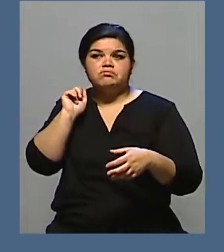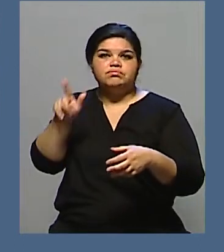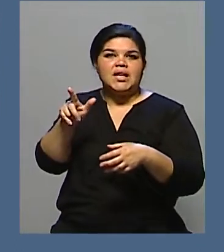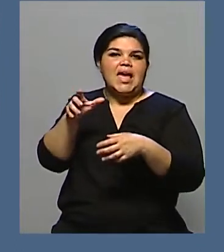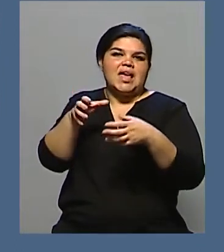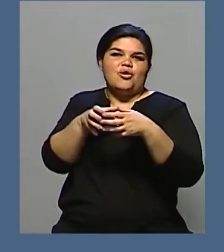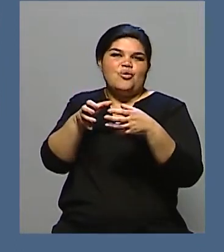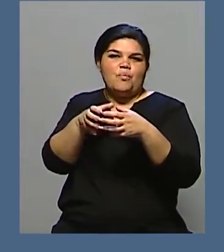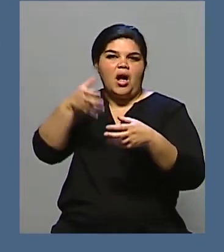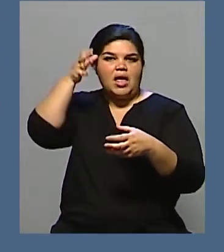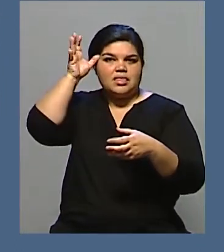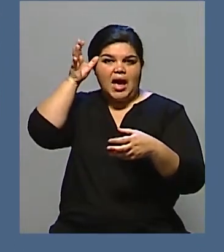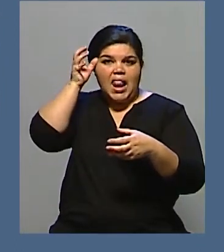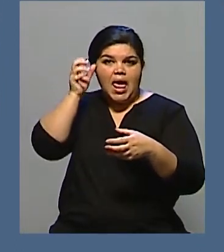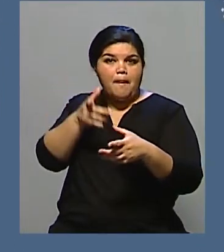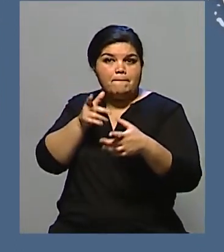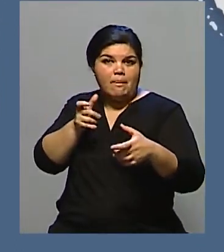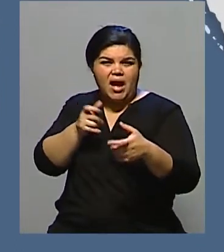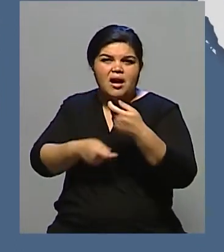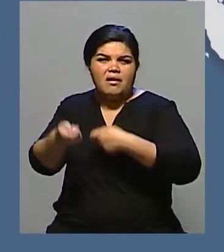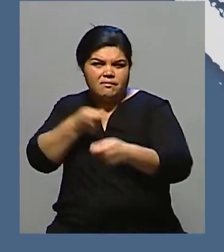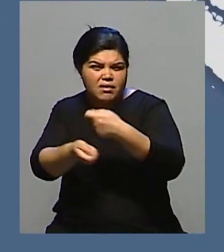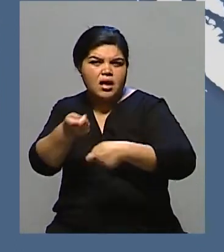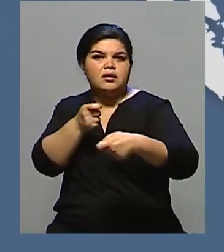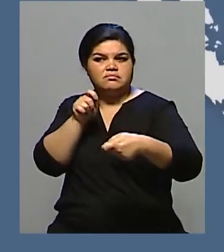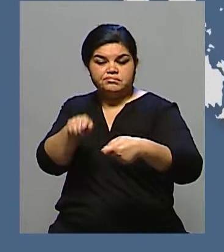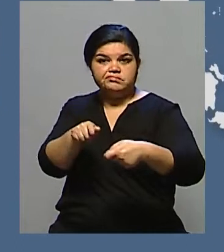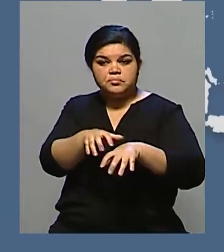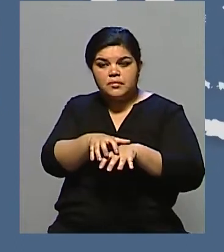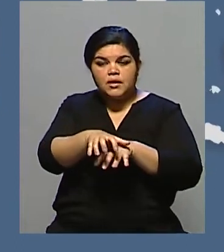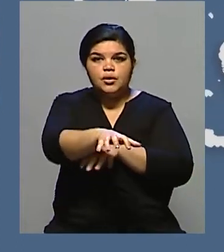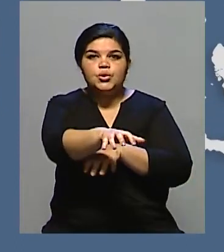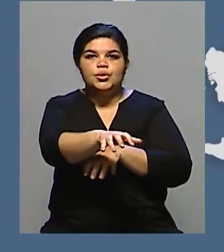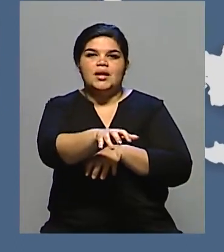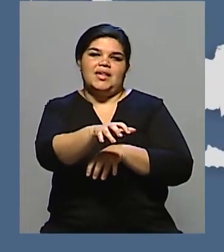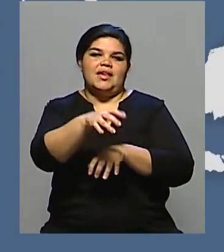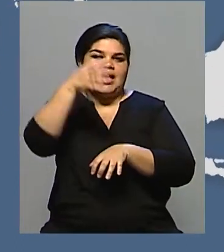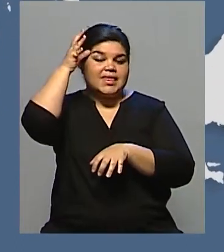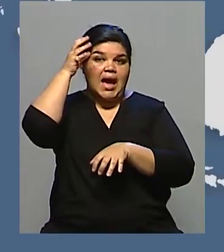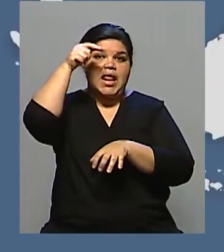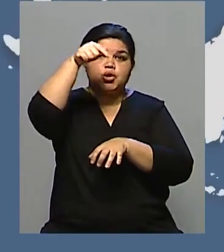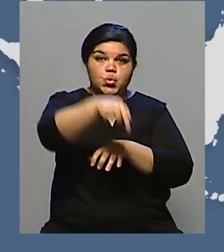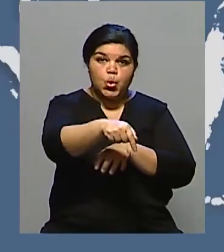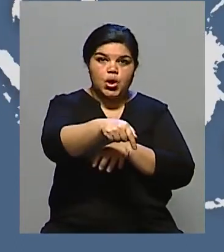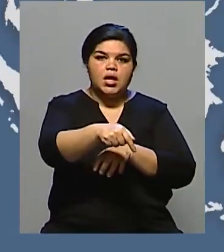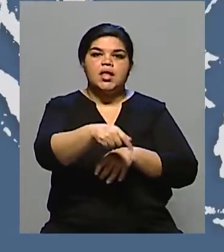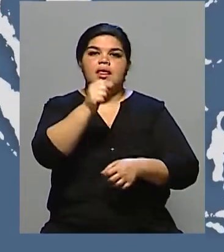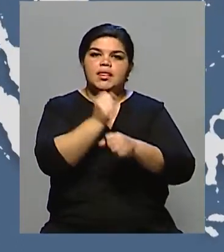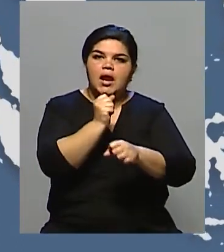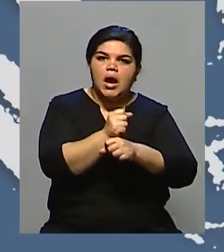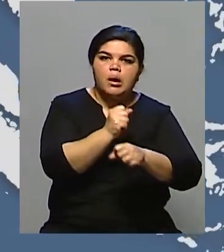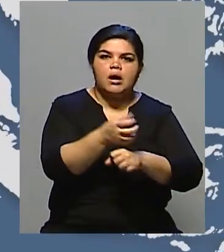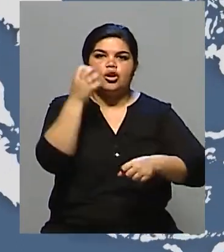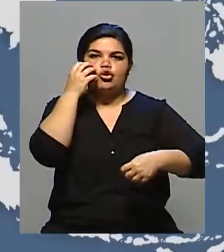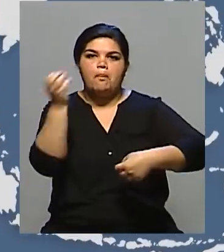italiana. Lo encontrás en los campos del sur de Italia recogiendo tomates y verdura